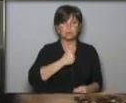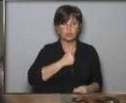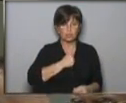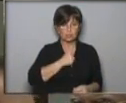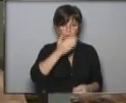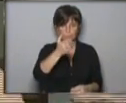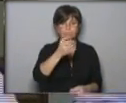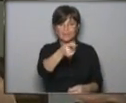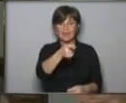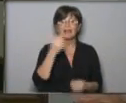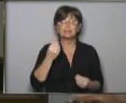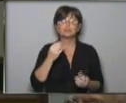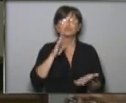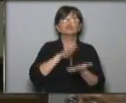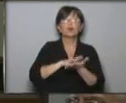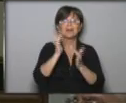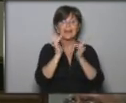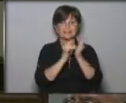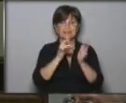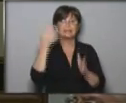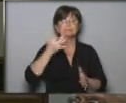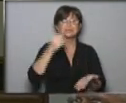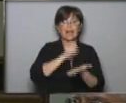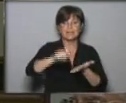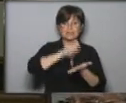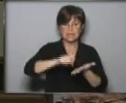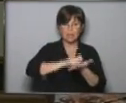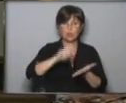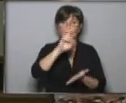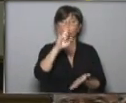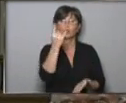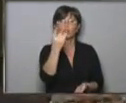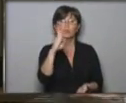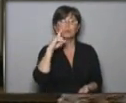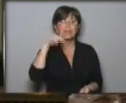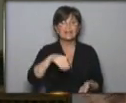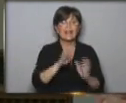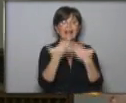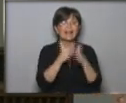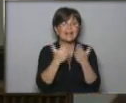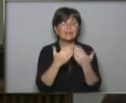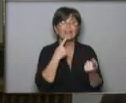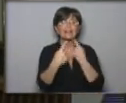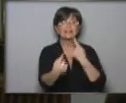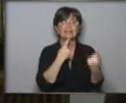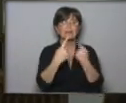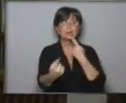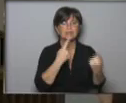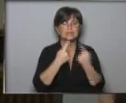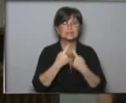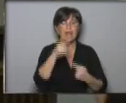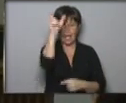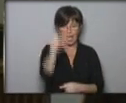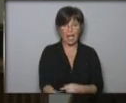argentinos especializados en temas de Iglesia. Y ha escrito, además, Rubín, uno de los pocos libros de entrevista a